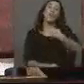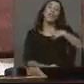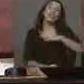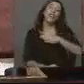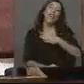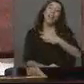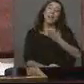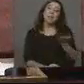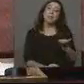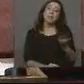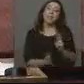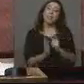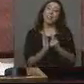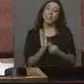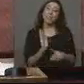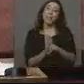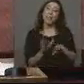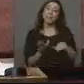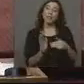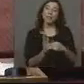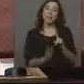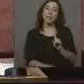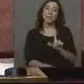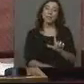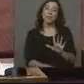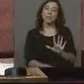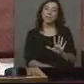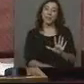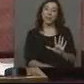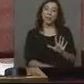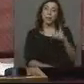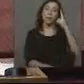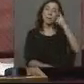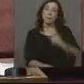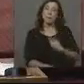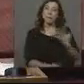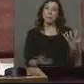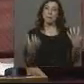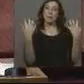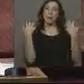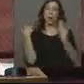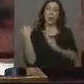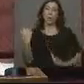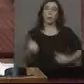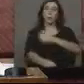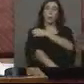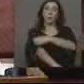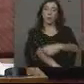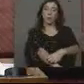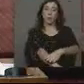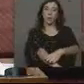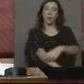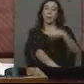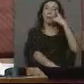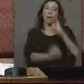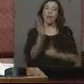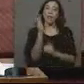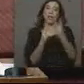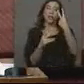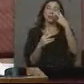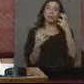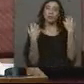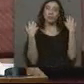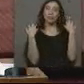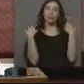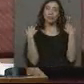querido las reformas de la ley 19175 para otorgar facultades de los gobiernos regionales para desar sus competencias